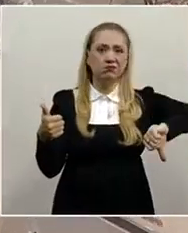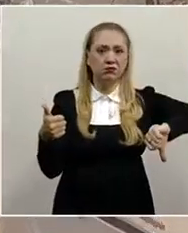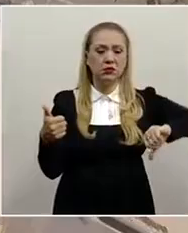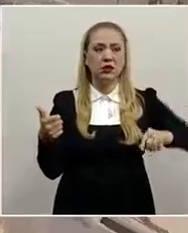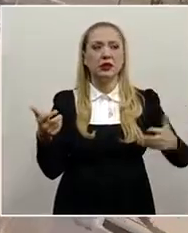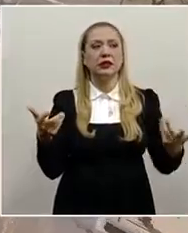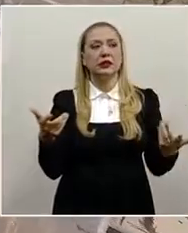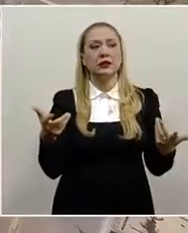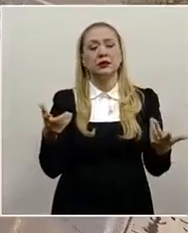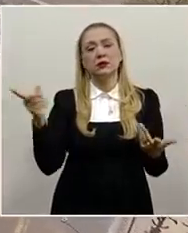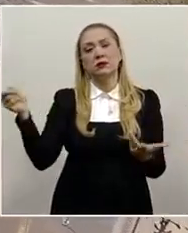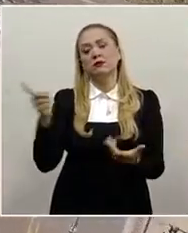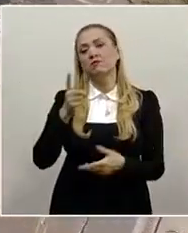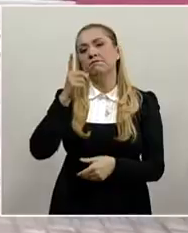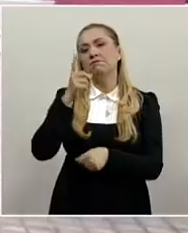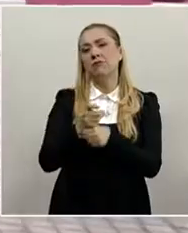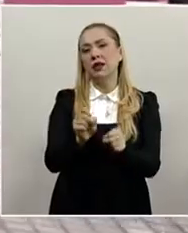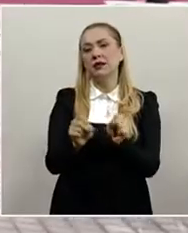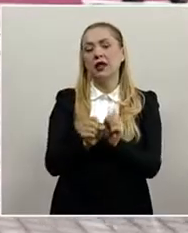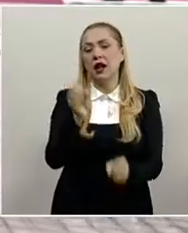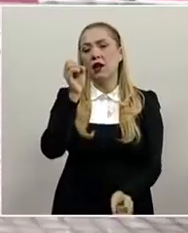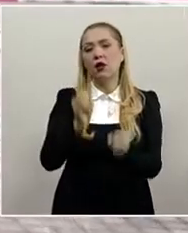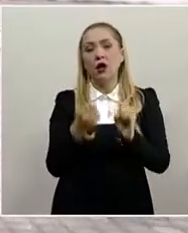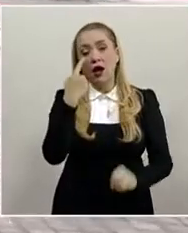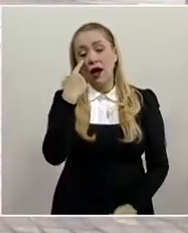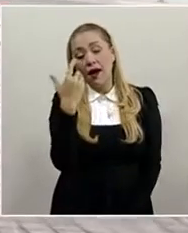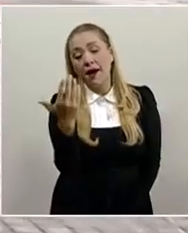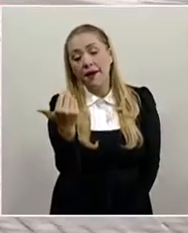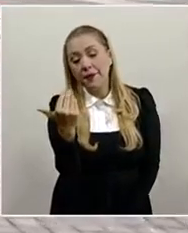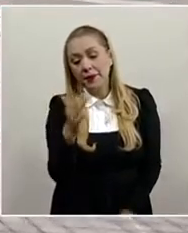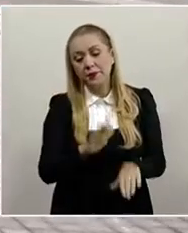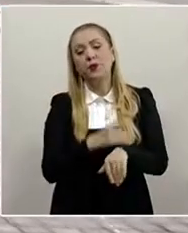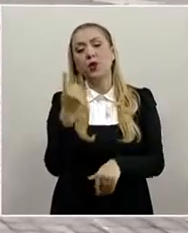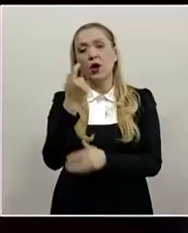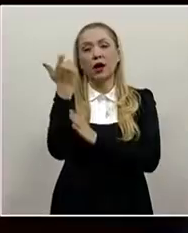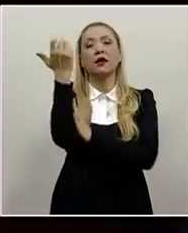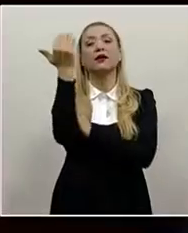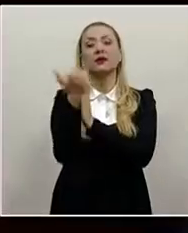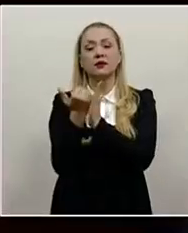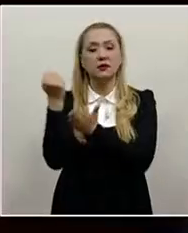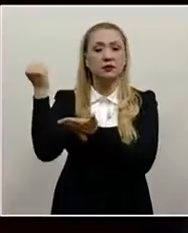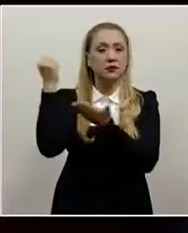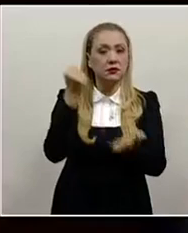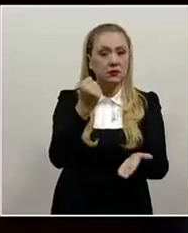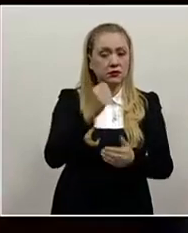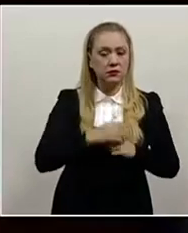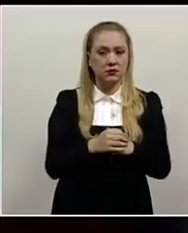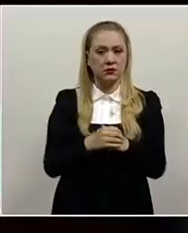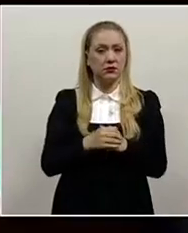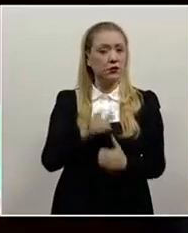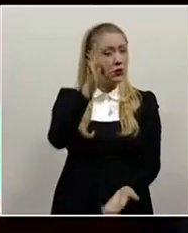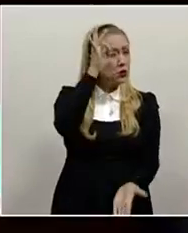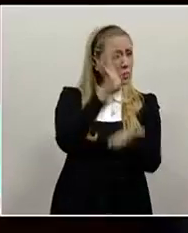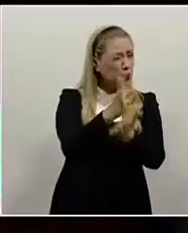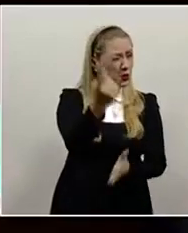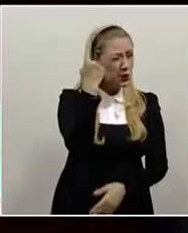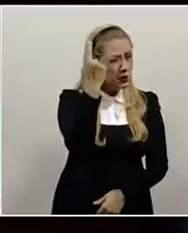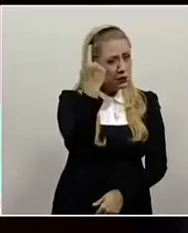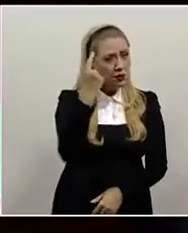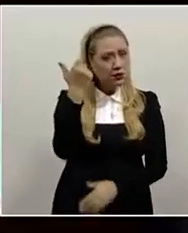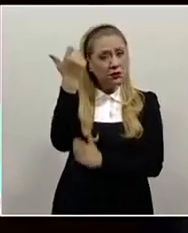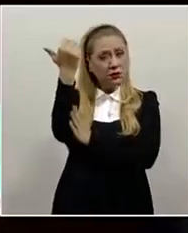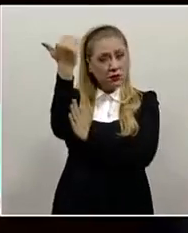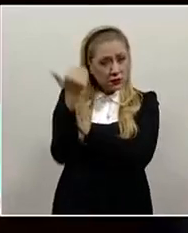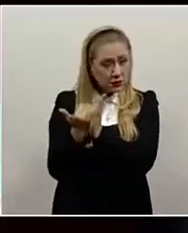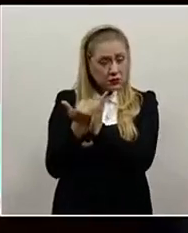de la primera sala de la corte que ordenó justificar los recortes presupuestales el único renuente a recortar